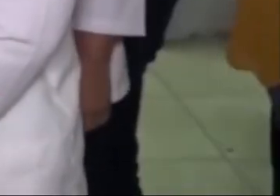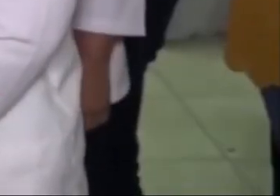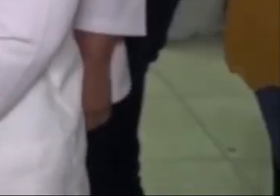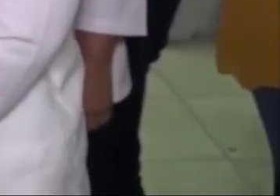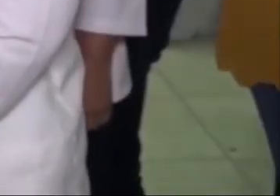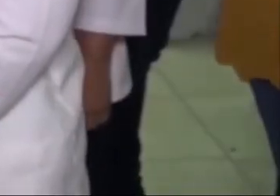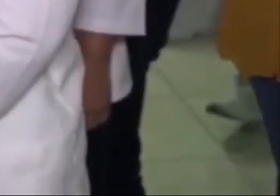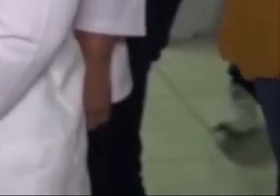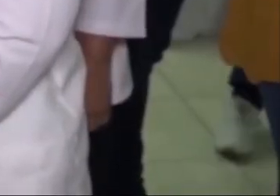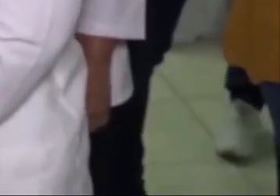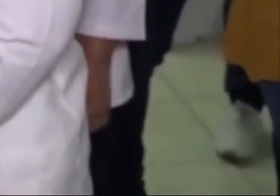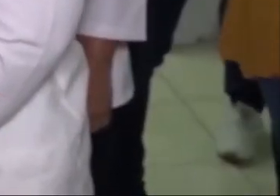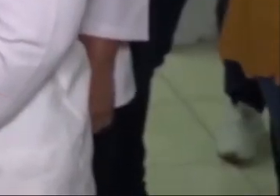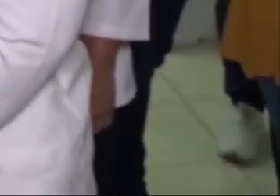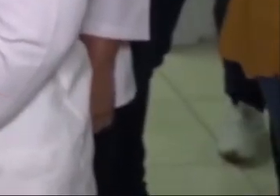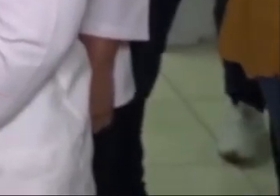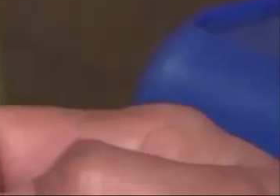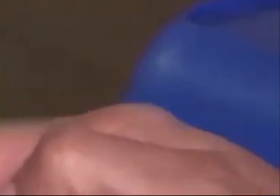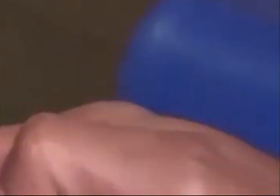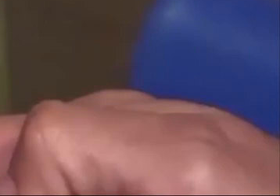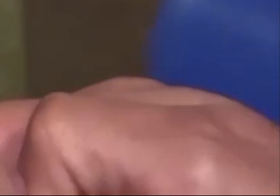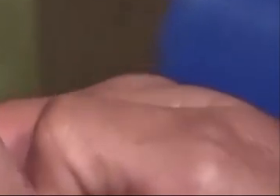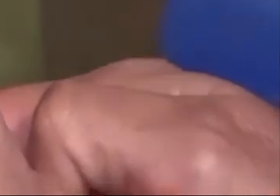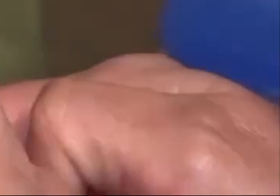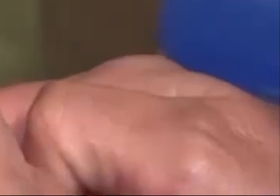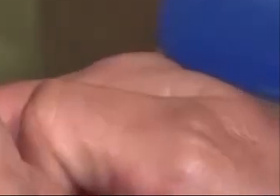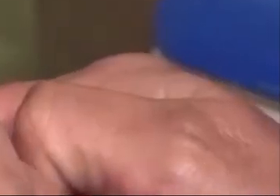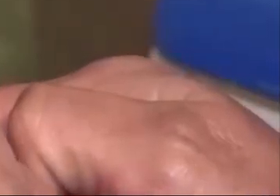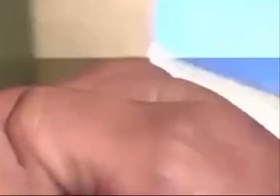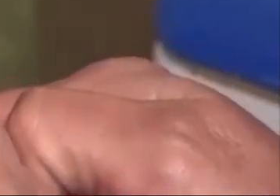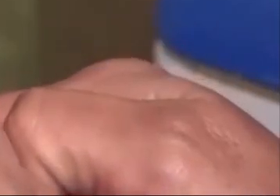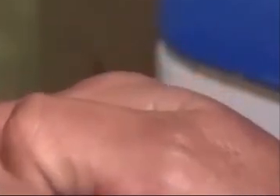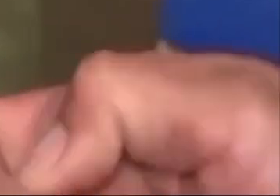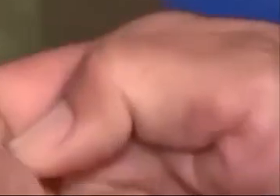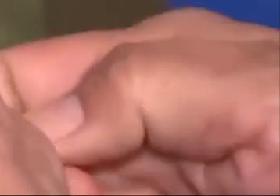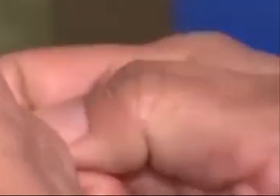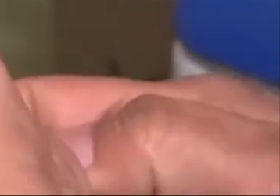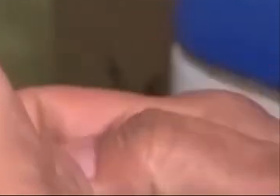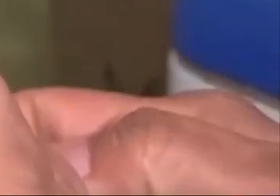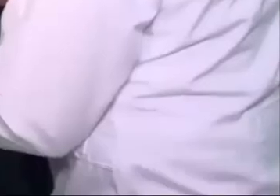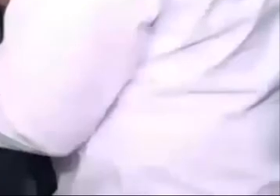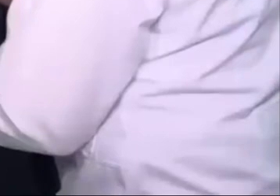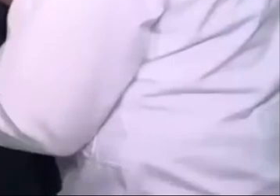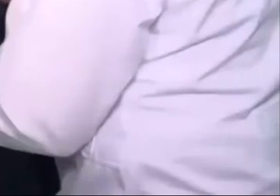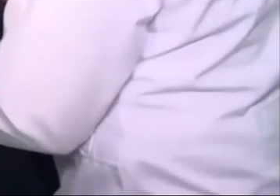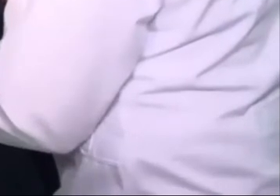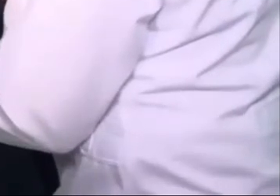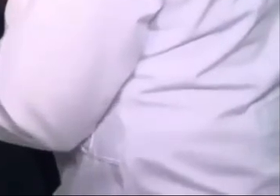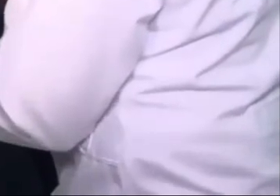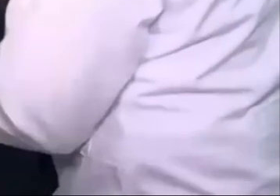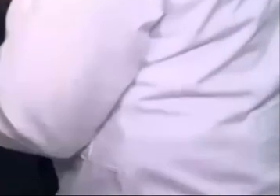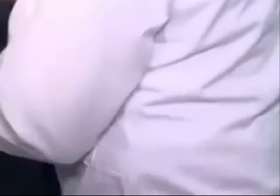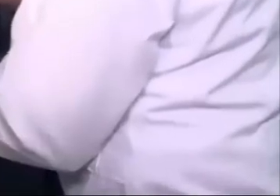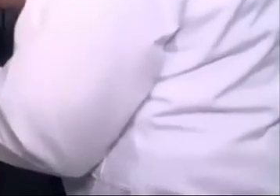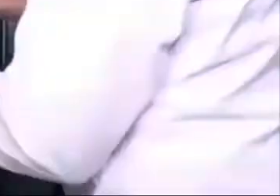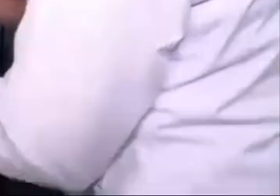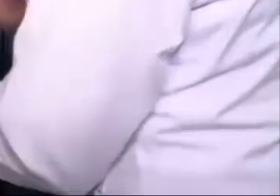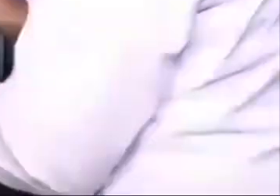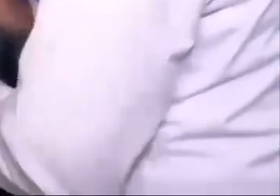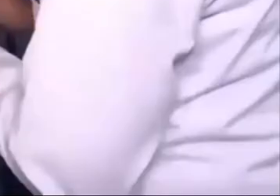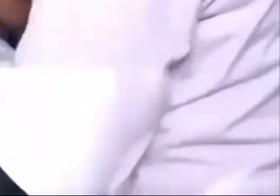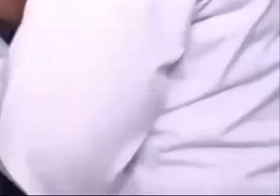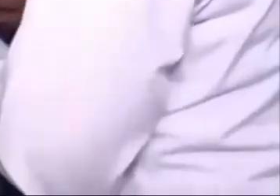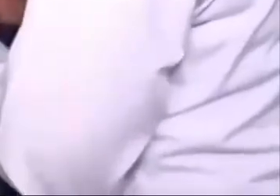vocera del gobierno dijo que según las últimas cifras, ya se han alcanzado el 60.5% de la población vacunada